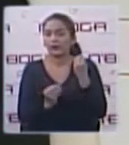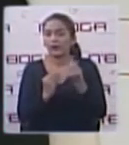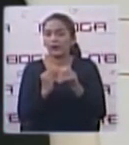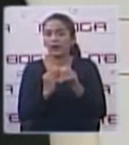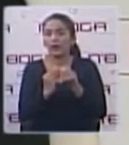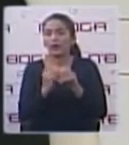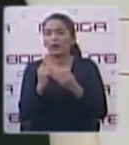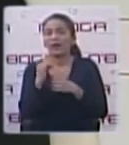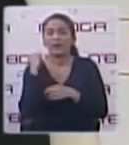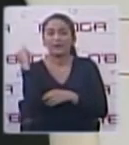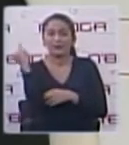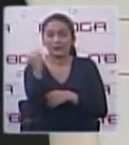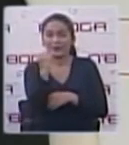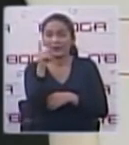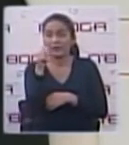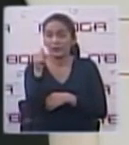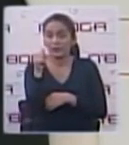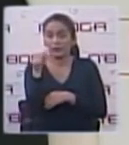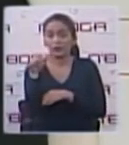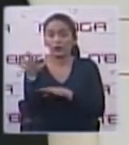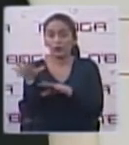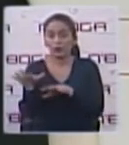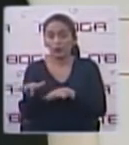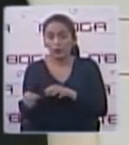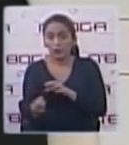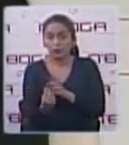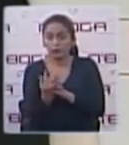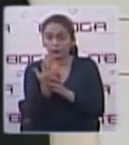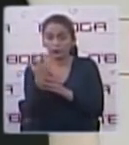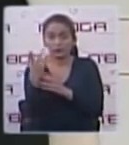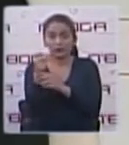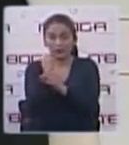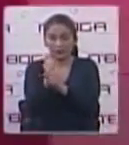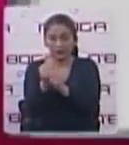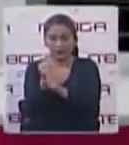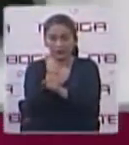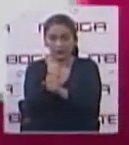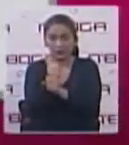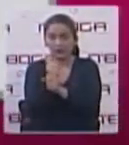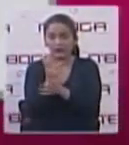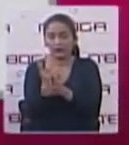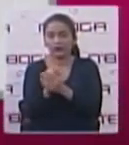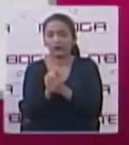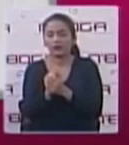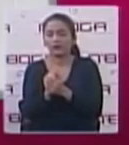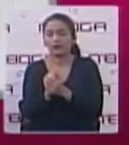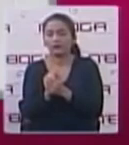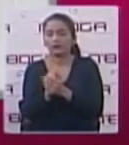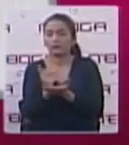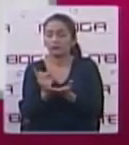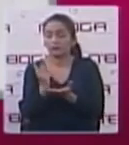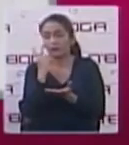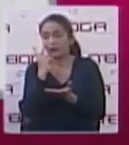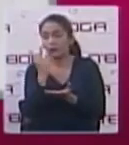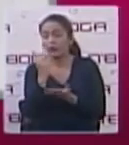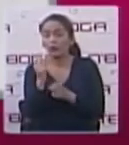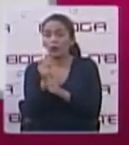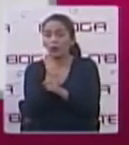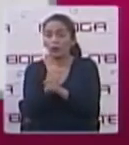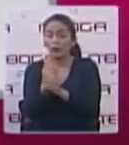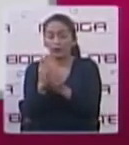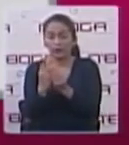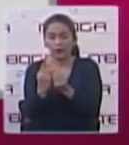caficultoras, promoviendo y dando el asesoramiento para poder manejar un producto de calidad desde las